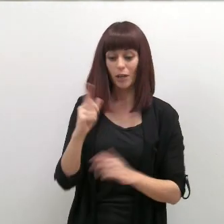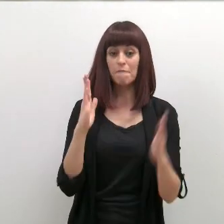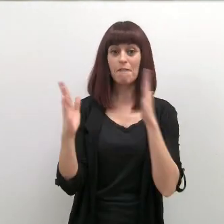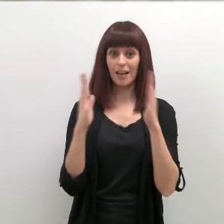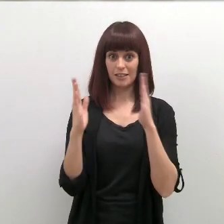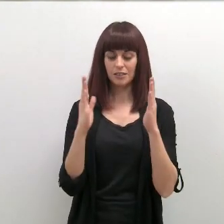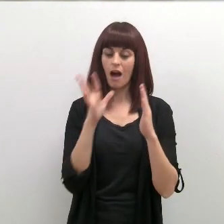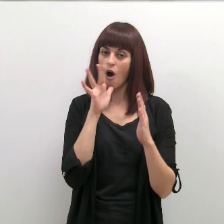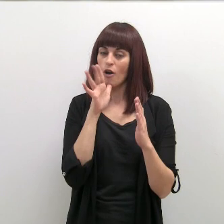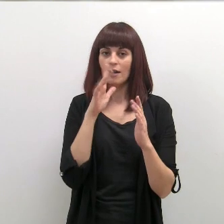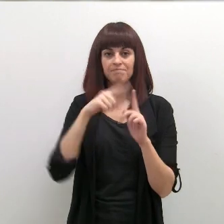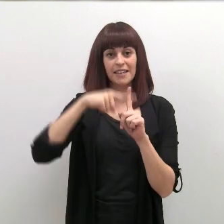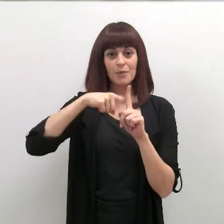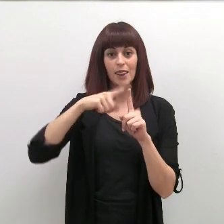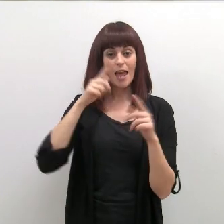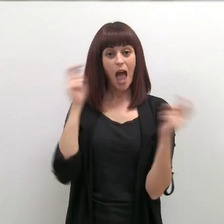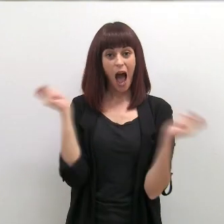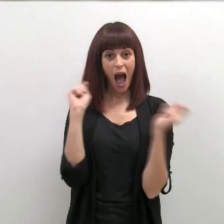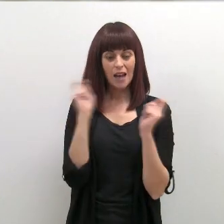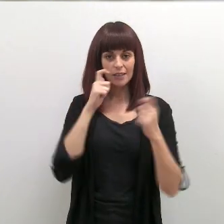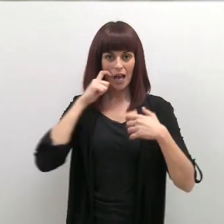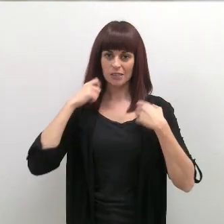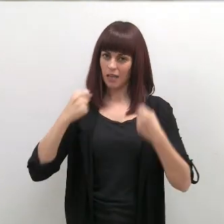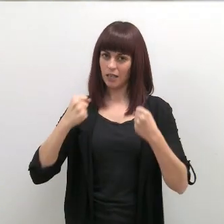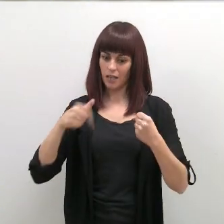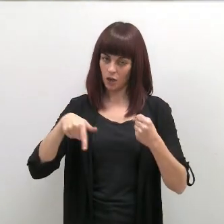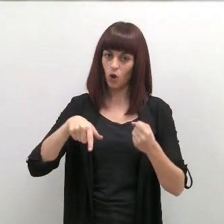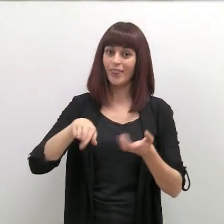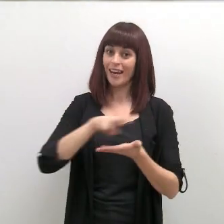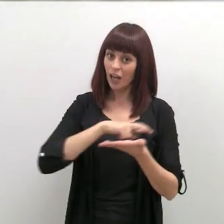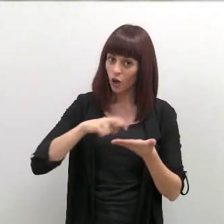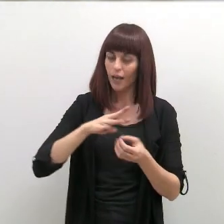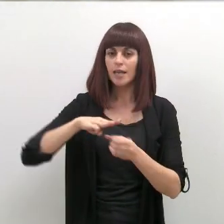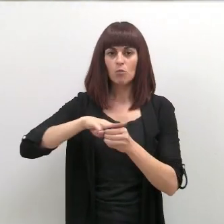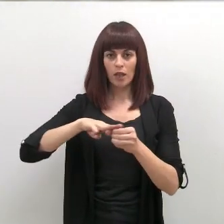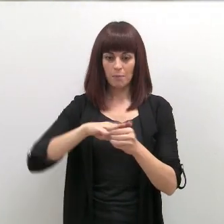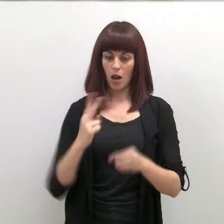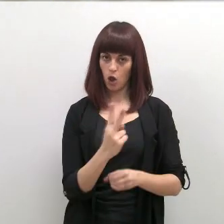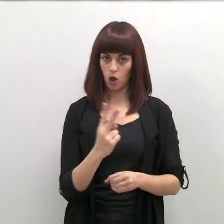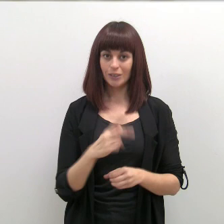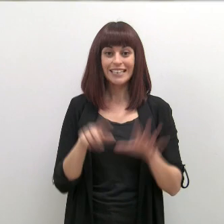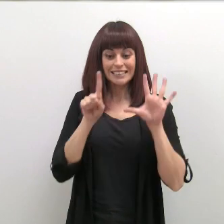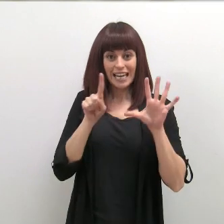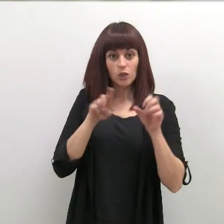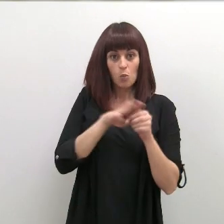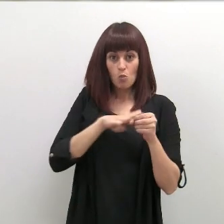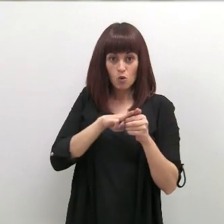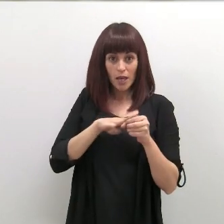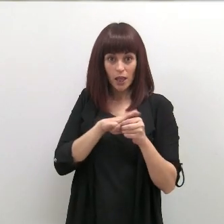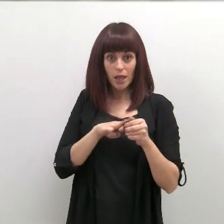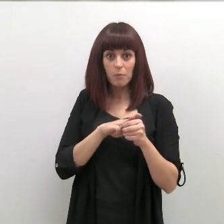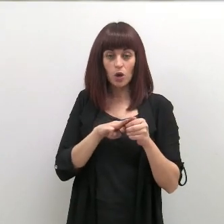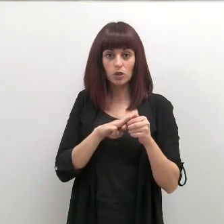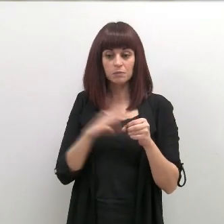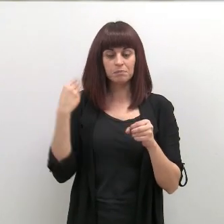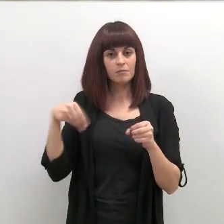obtenemos el nivel de alerta sanitario, siendo este extremo a nivel regional y a nivel municipal. 36 municipios quedarían enclavados en este